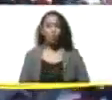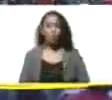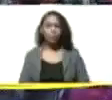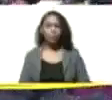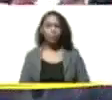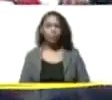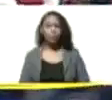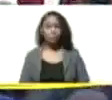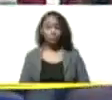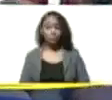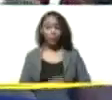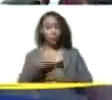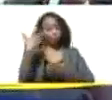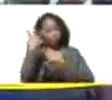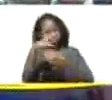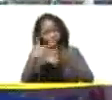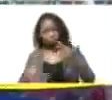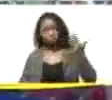Y pare de contar,